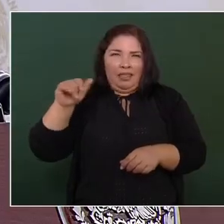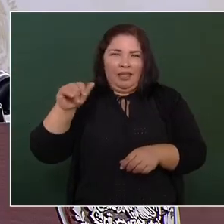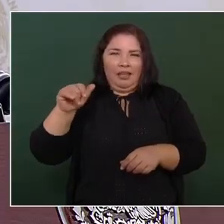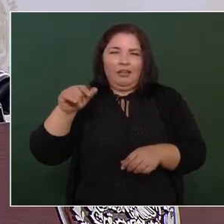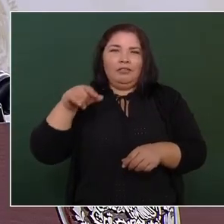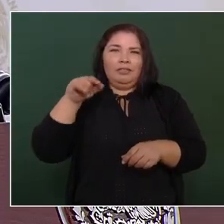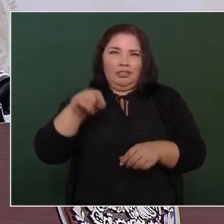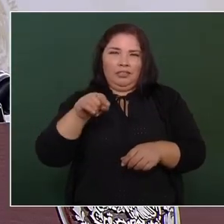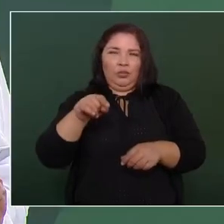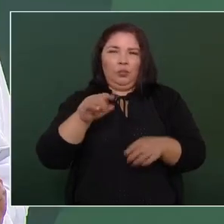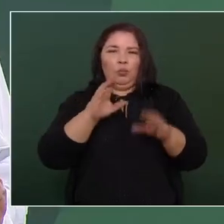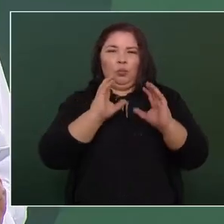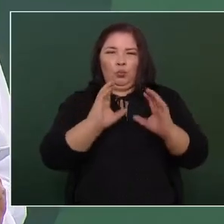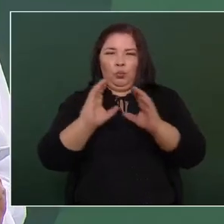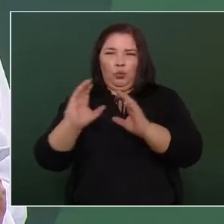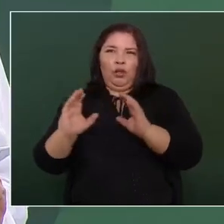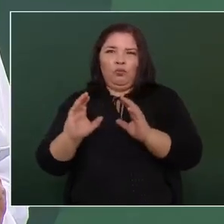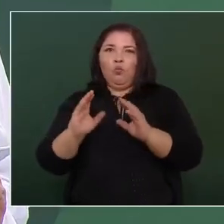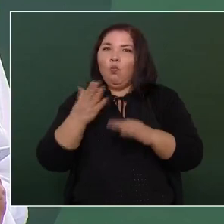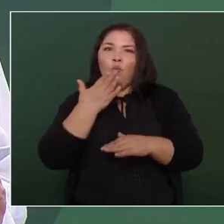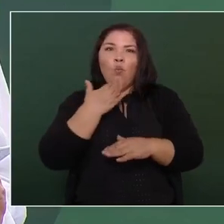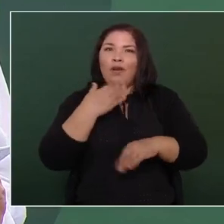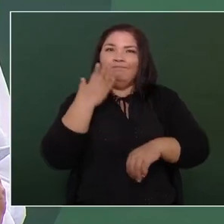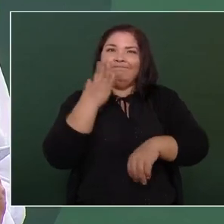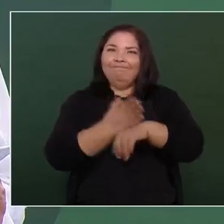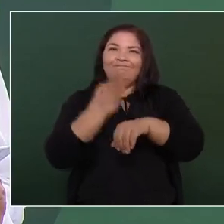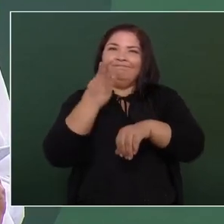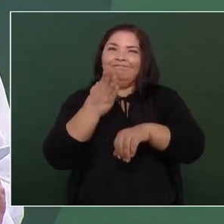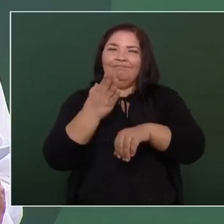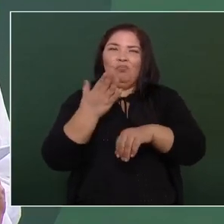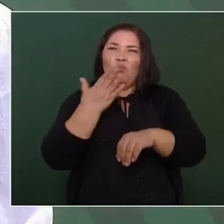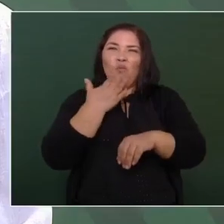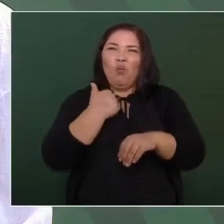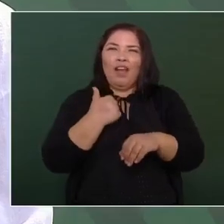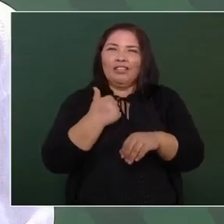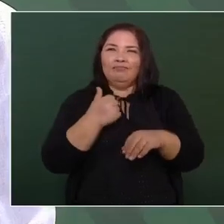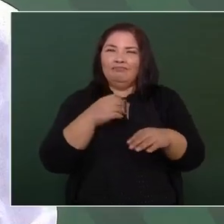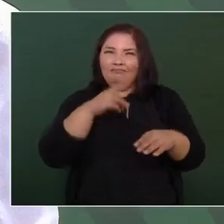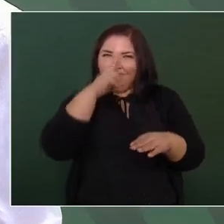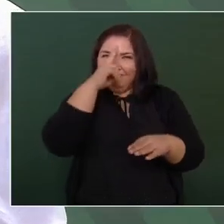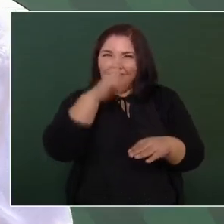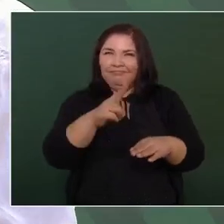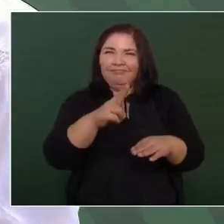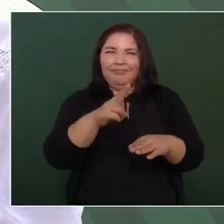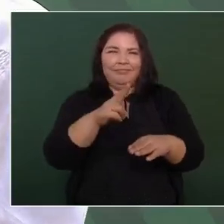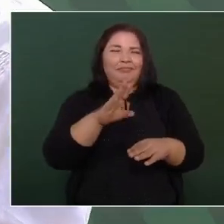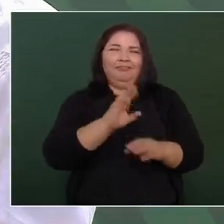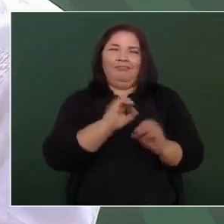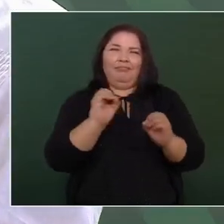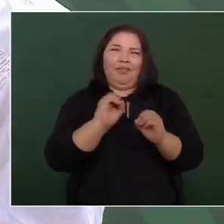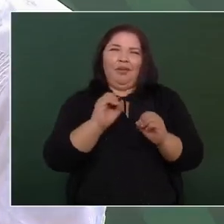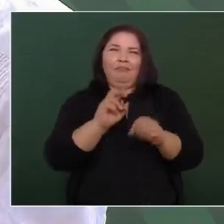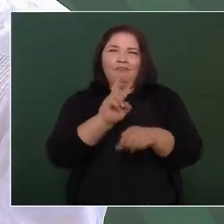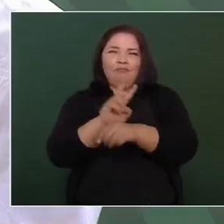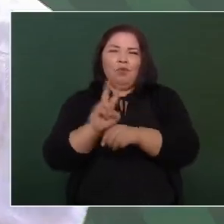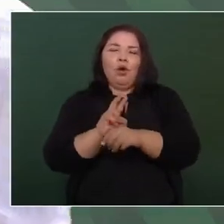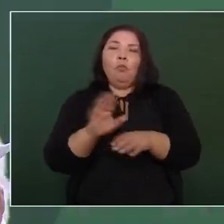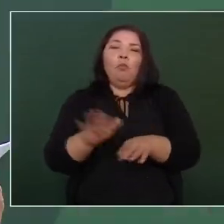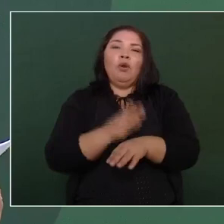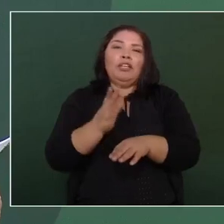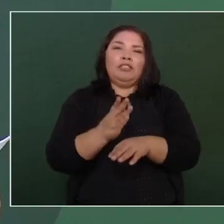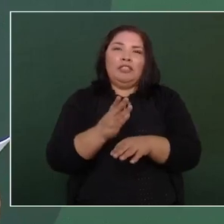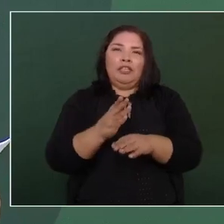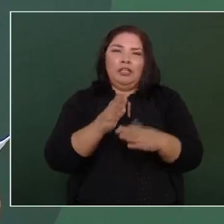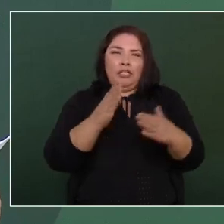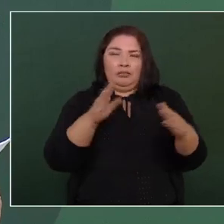no hay embargos, que eso perjudica mucho, porque si hay un embargo, no se